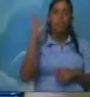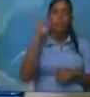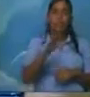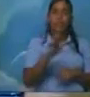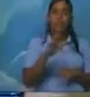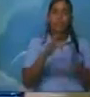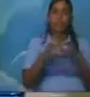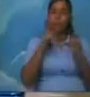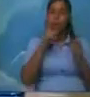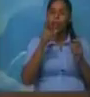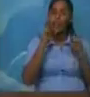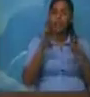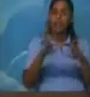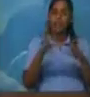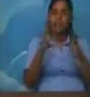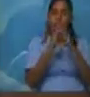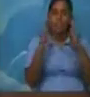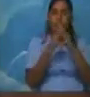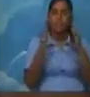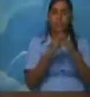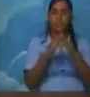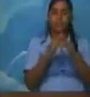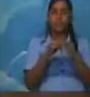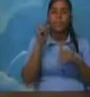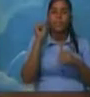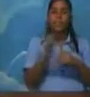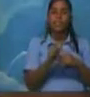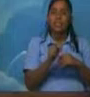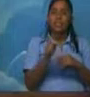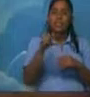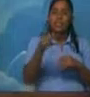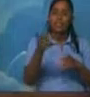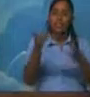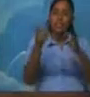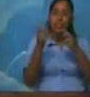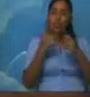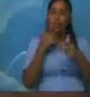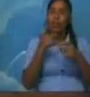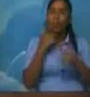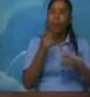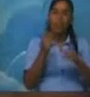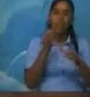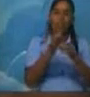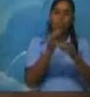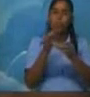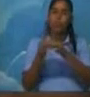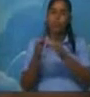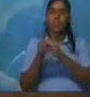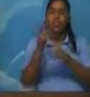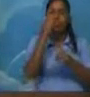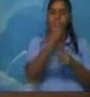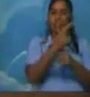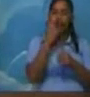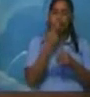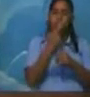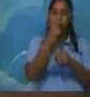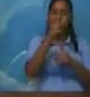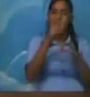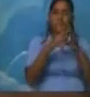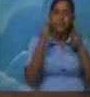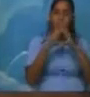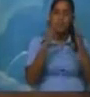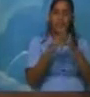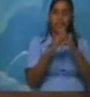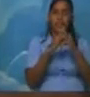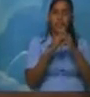maldición a la casa maldición a su casa y si recoge por allá unas moneditas que le pusieron de promesa maldición a su